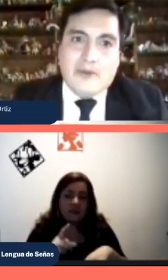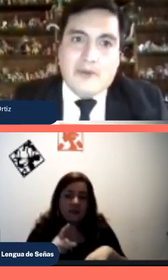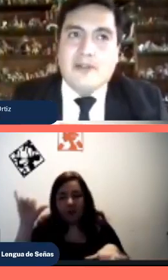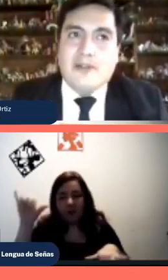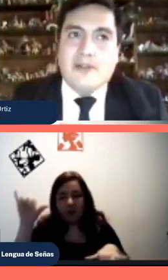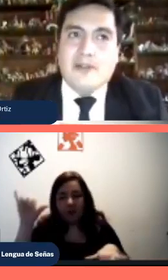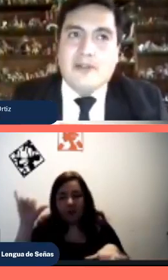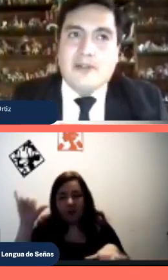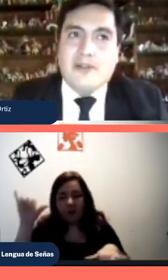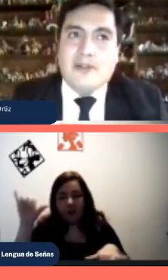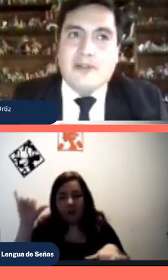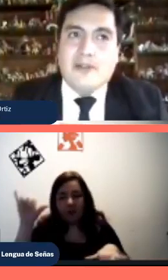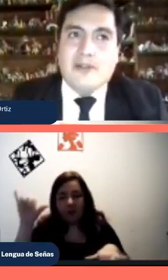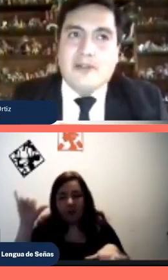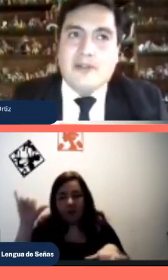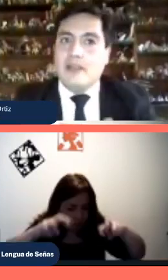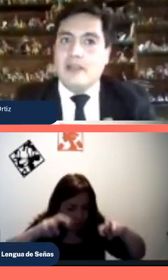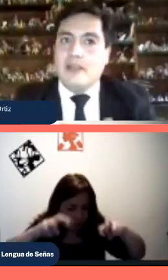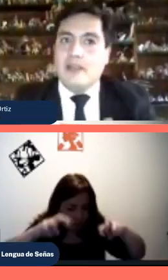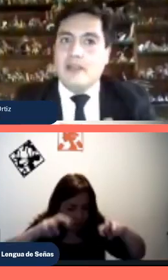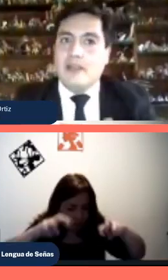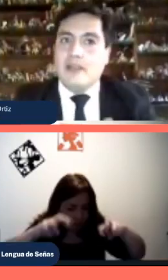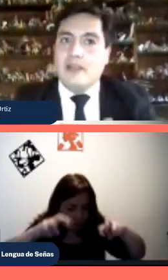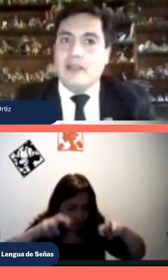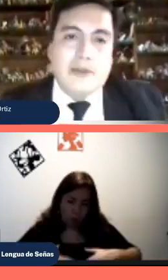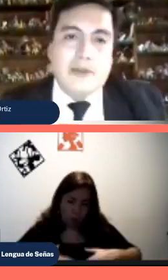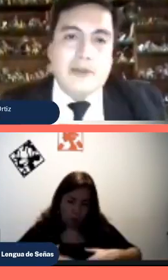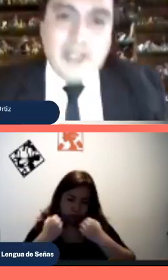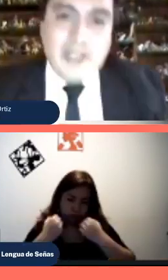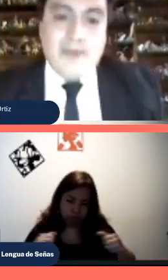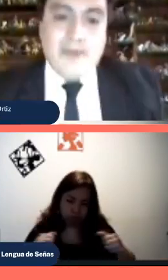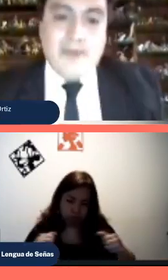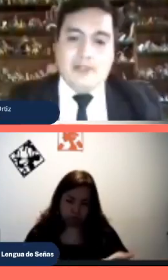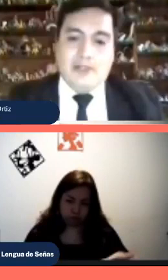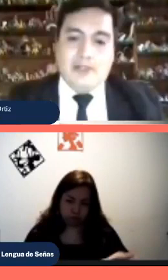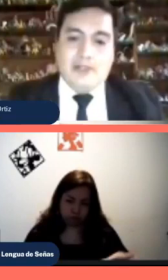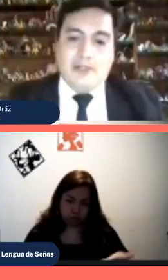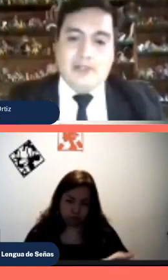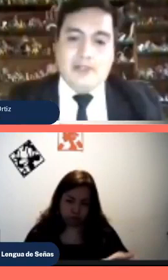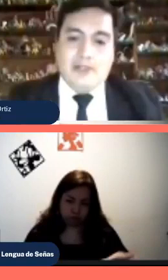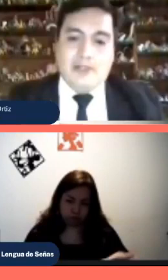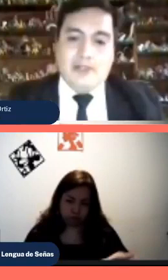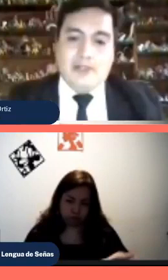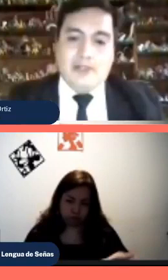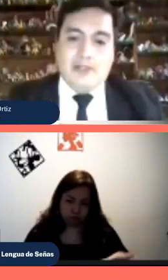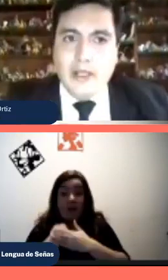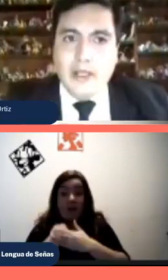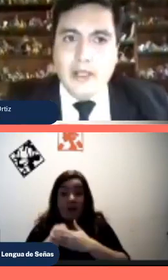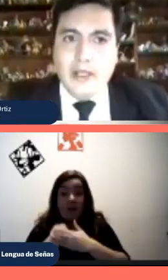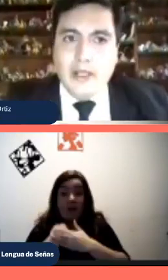trabajo, esfuerzo y dedicación nos están abriendo esta ventana de nuestro Chile prehistórico.